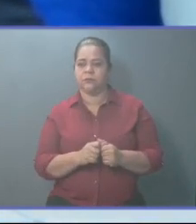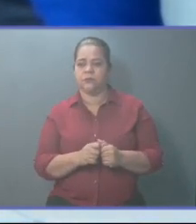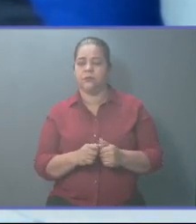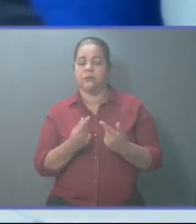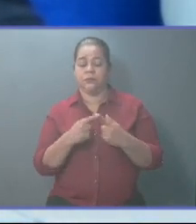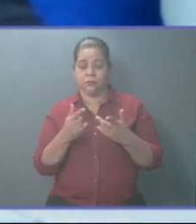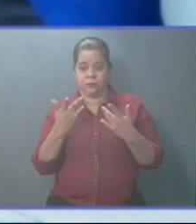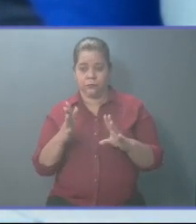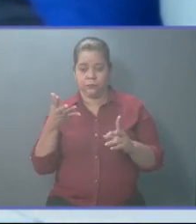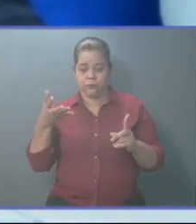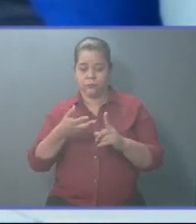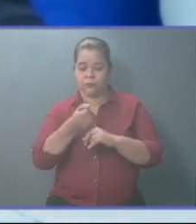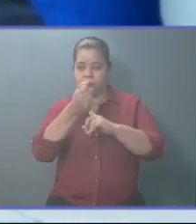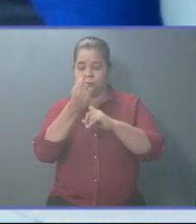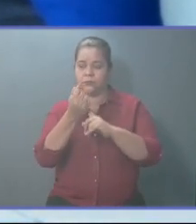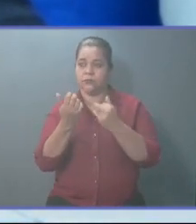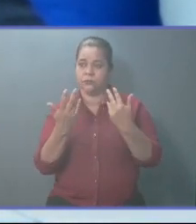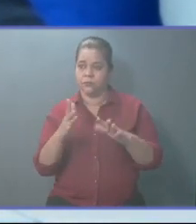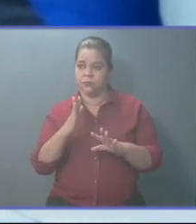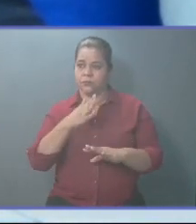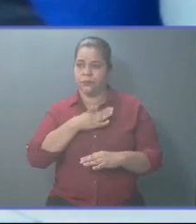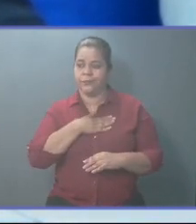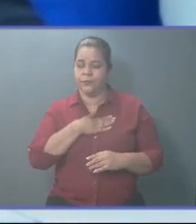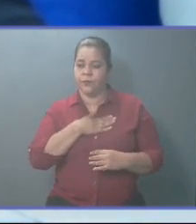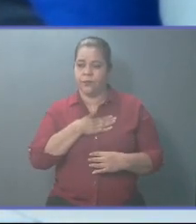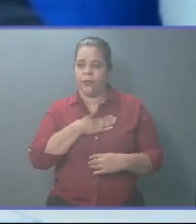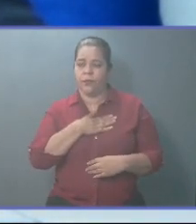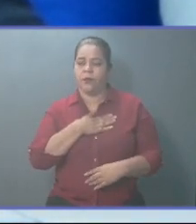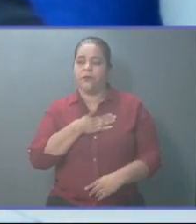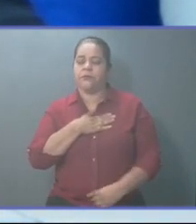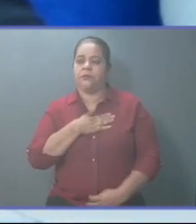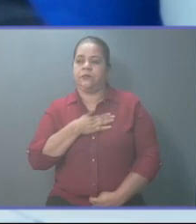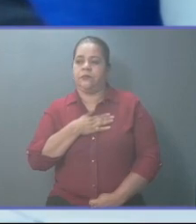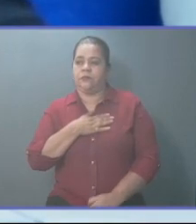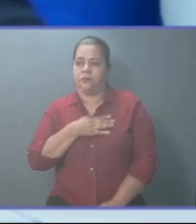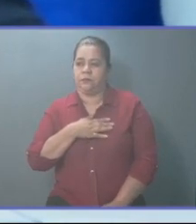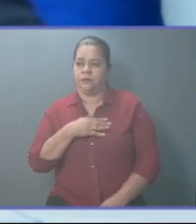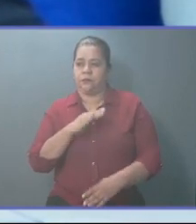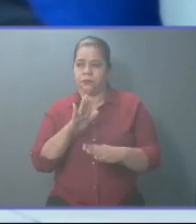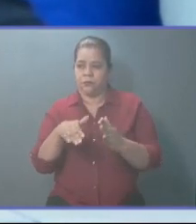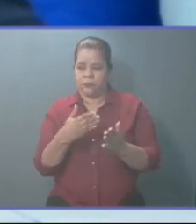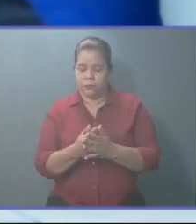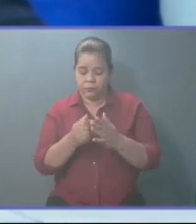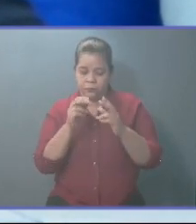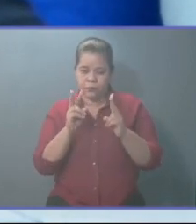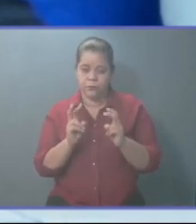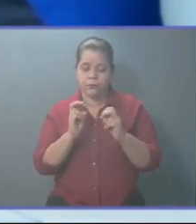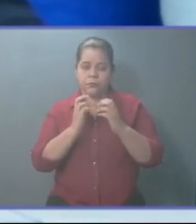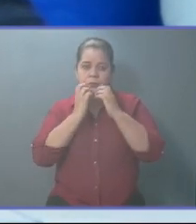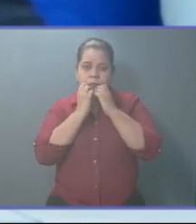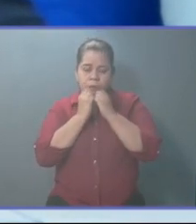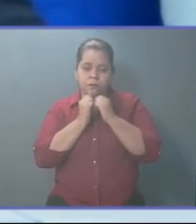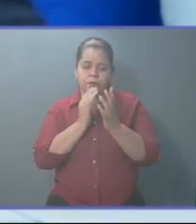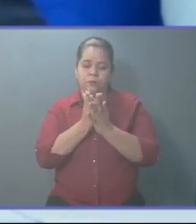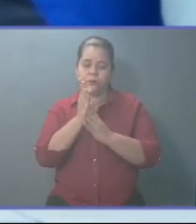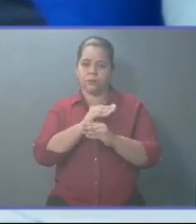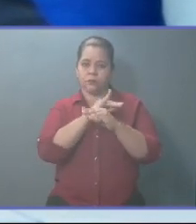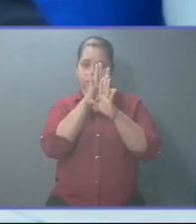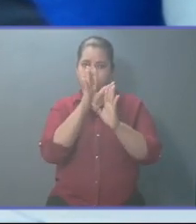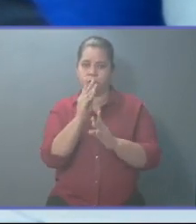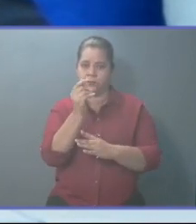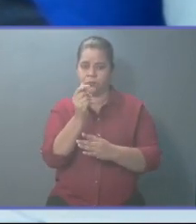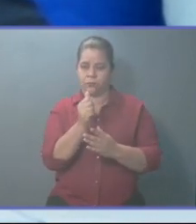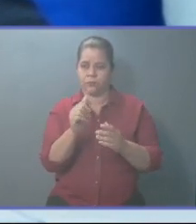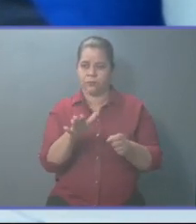tiene como propósito ejercer una tutela de la transparencia en la administración y ejecución de los recursos